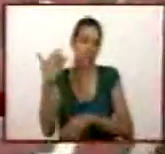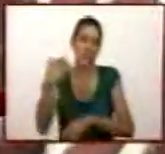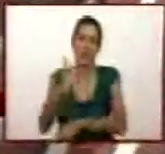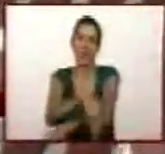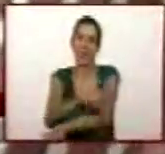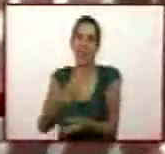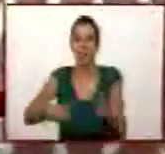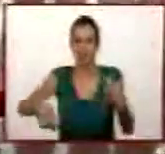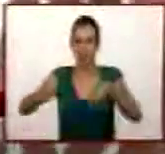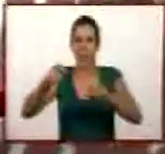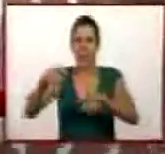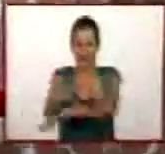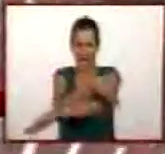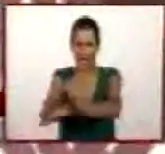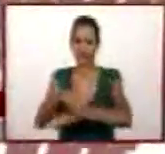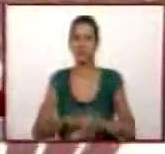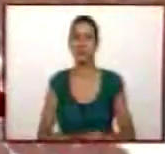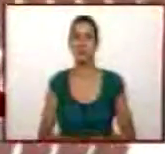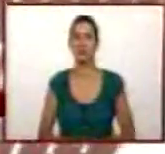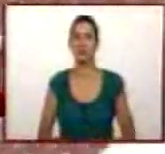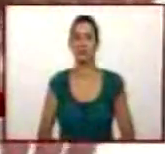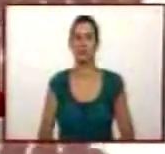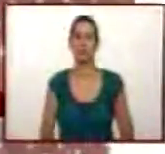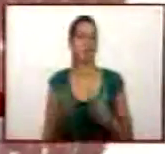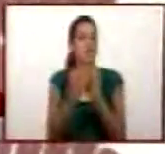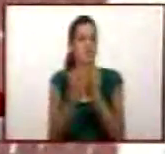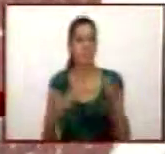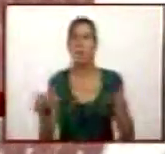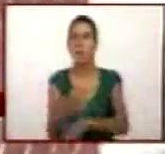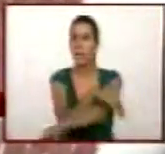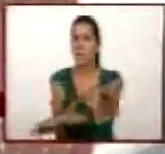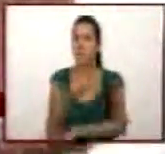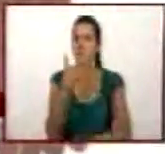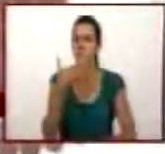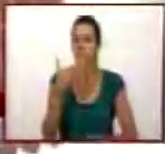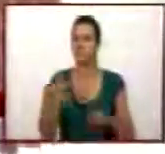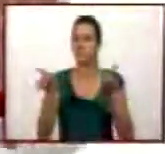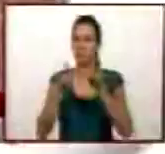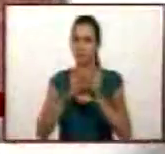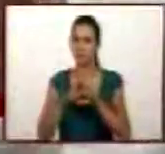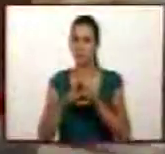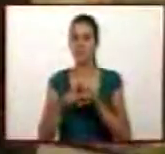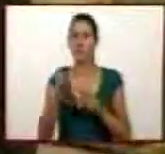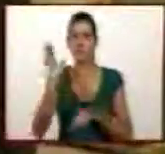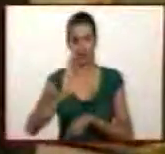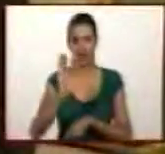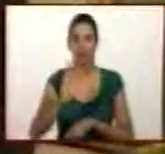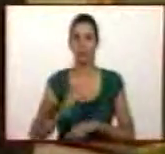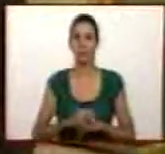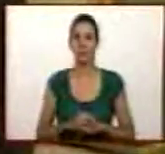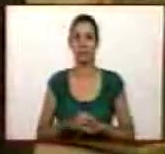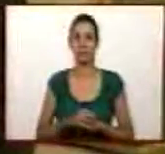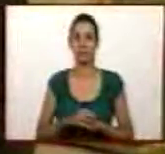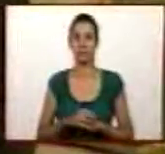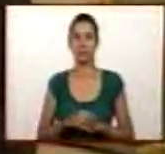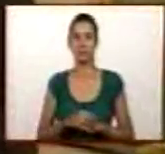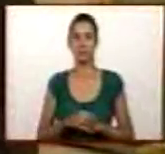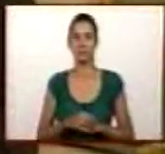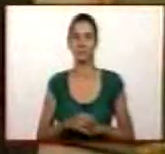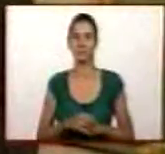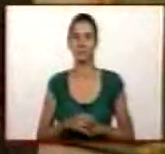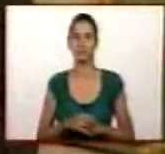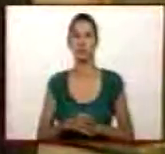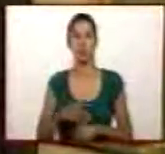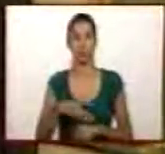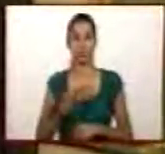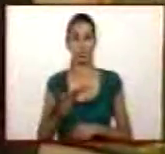para liberar a la ciudad de Los Teques en sus espacios públicos, tal como se ha hecho en Caracas con el Plan Caracas Bicentenario, y